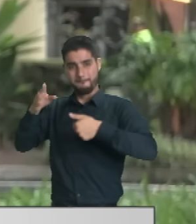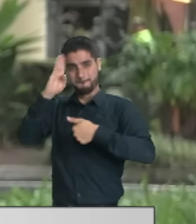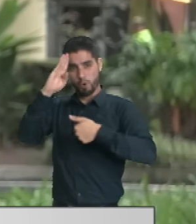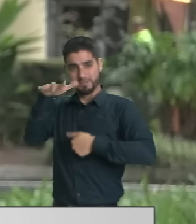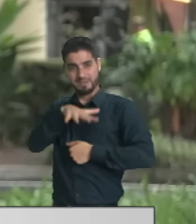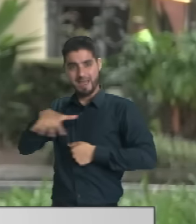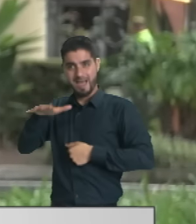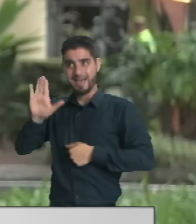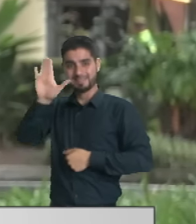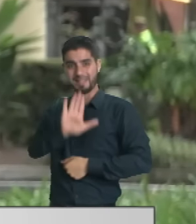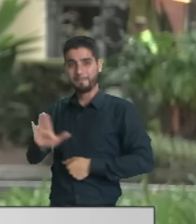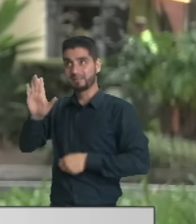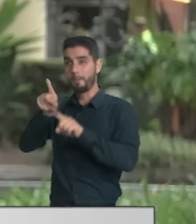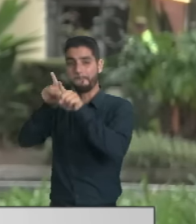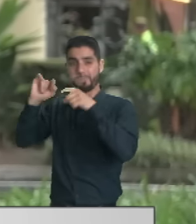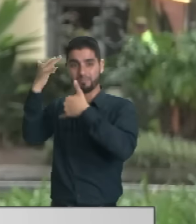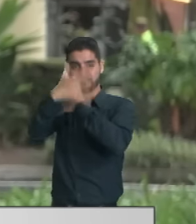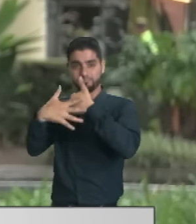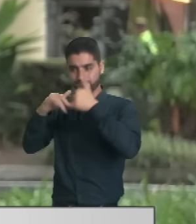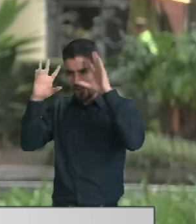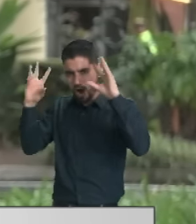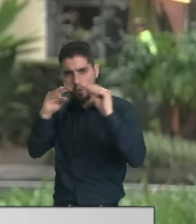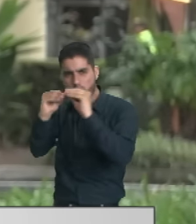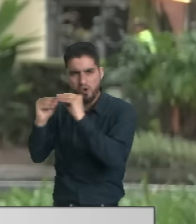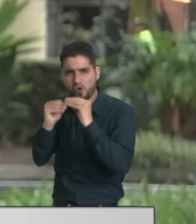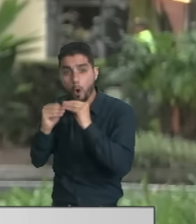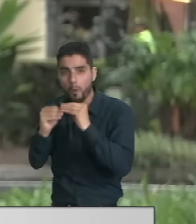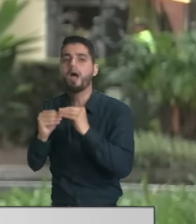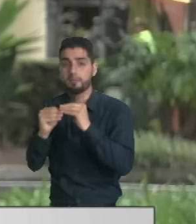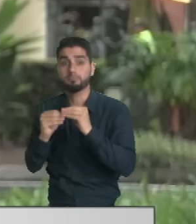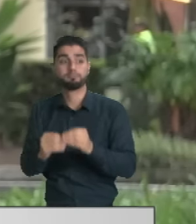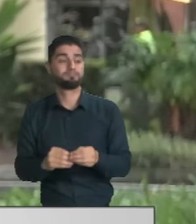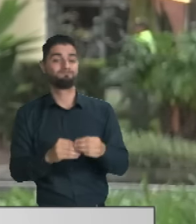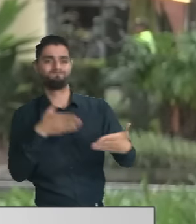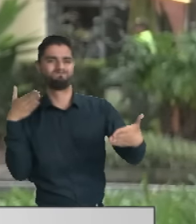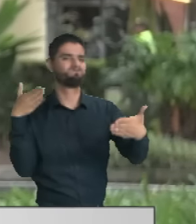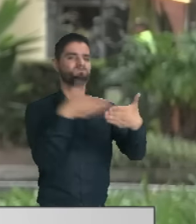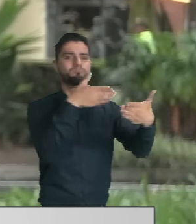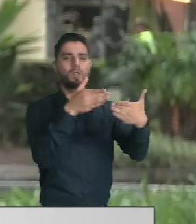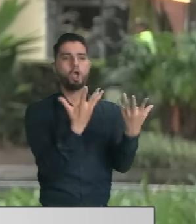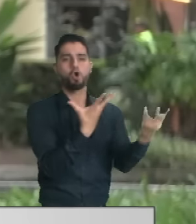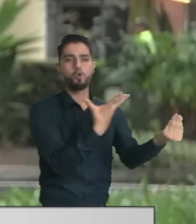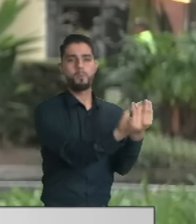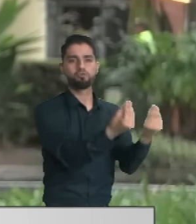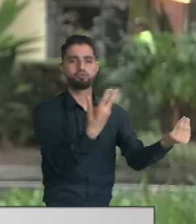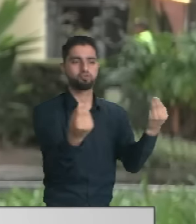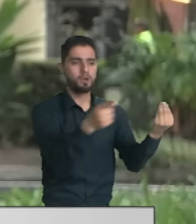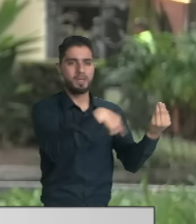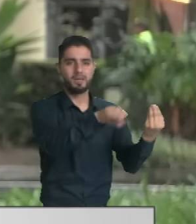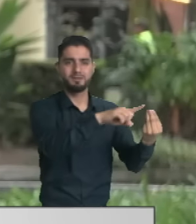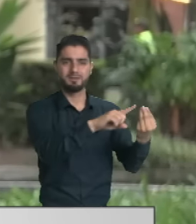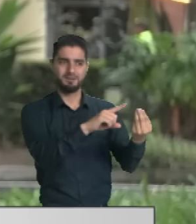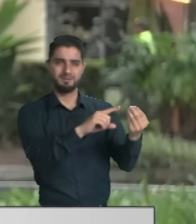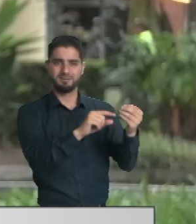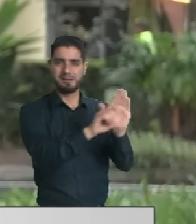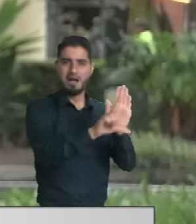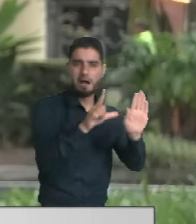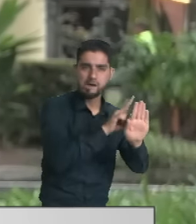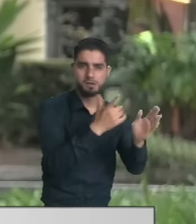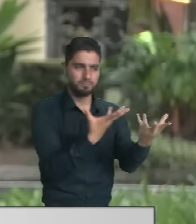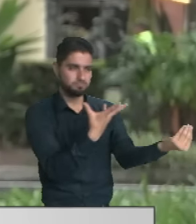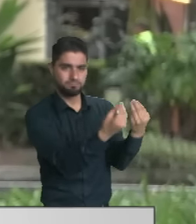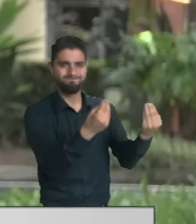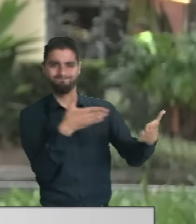diferentes departamentos. Habrá una ofensiva contra los grupos armados organizados en lo que resta de este